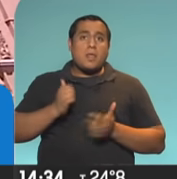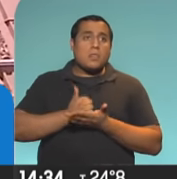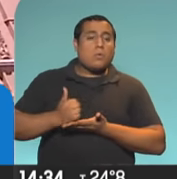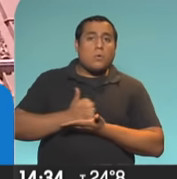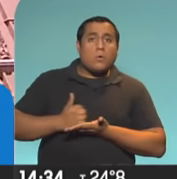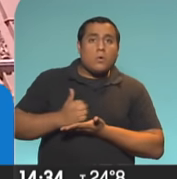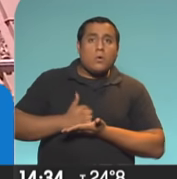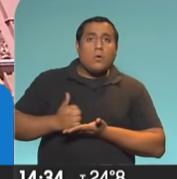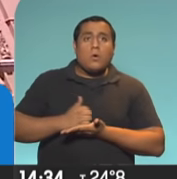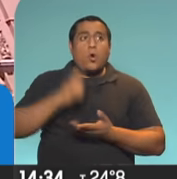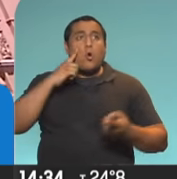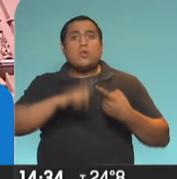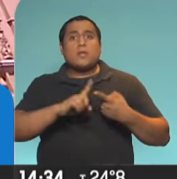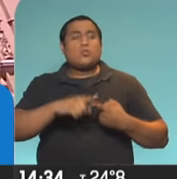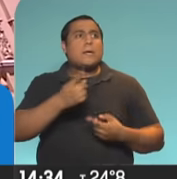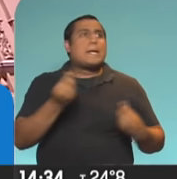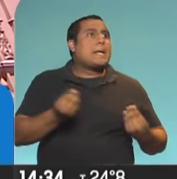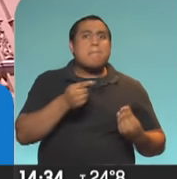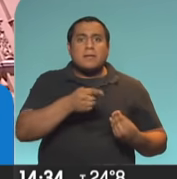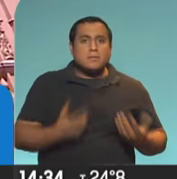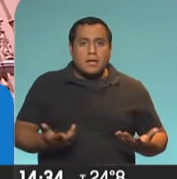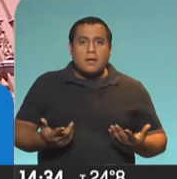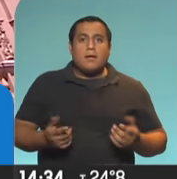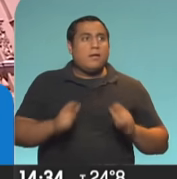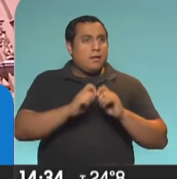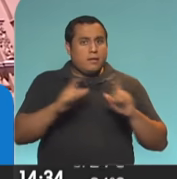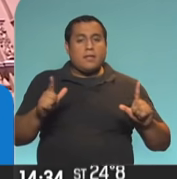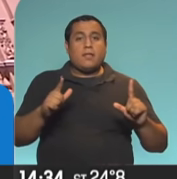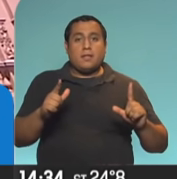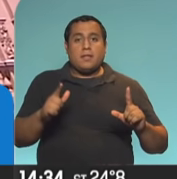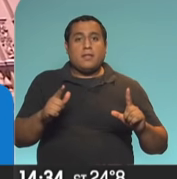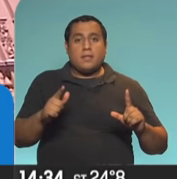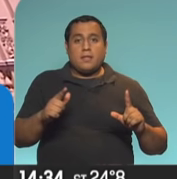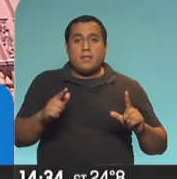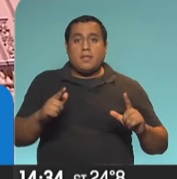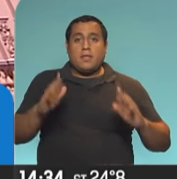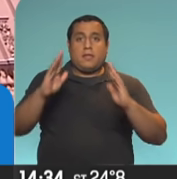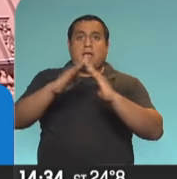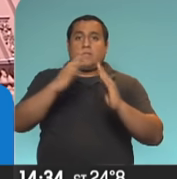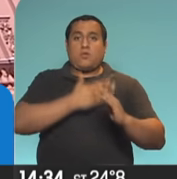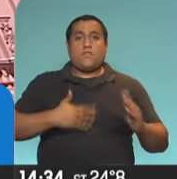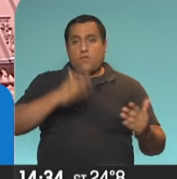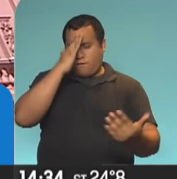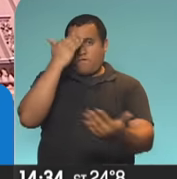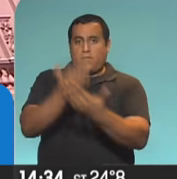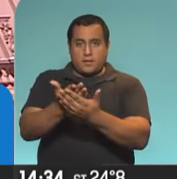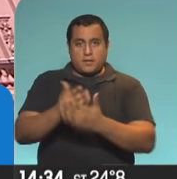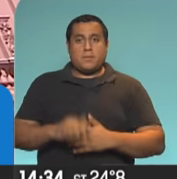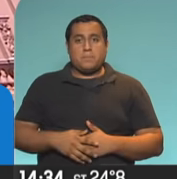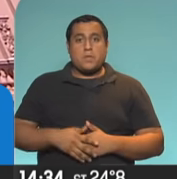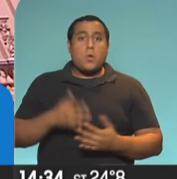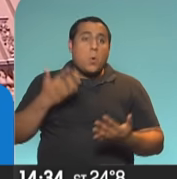contacto porque nos interesa saber qué está pasando con las imágenes en el frente de Casa de Gobierno, si se